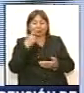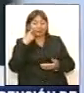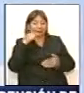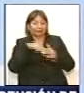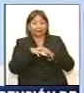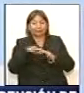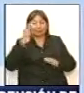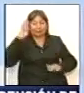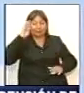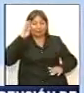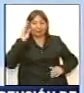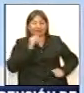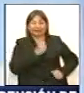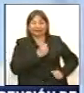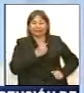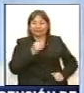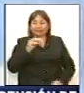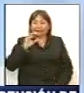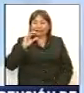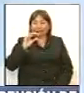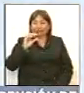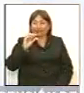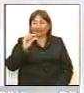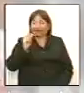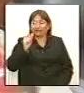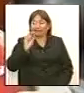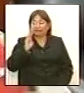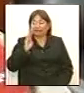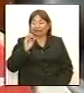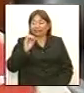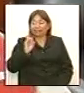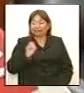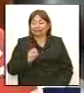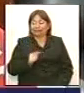al policía Gamboa en una serie ochentera.